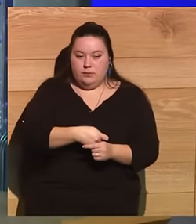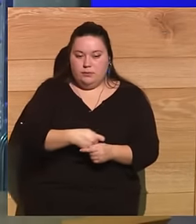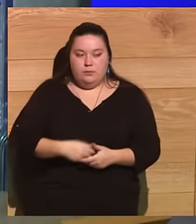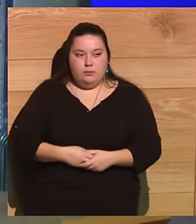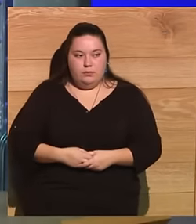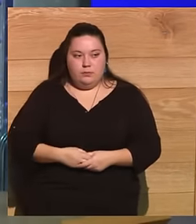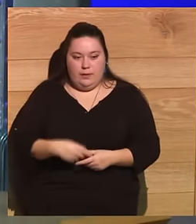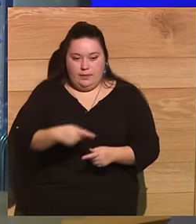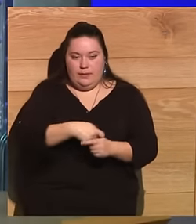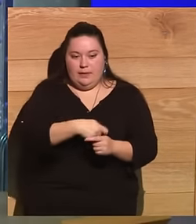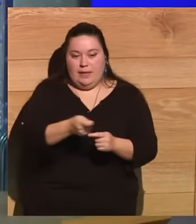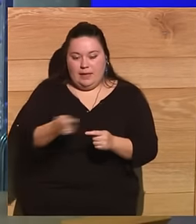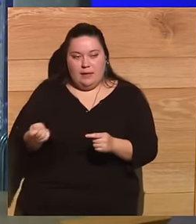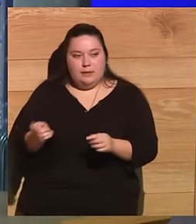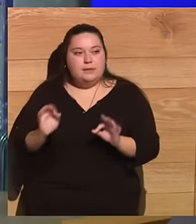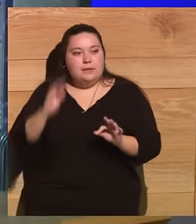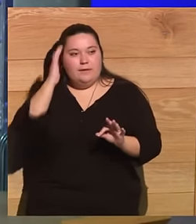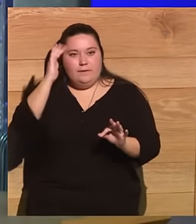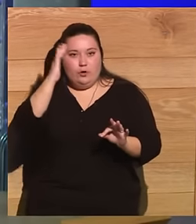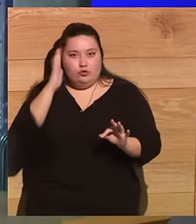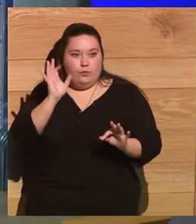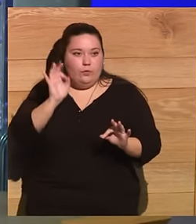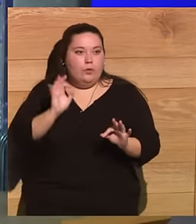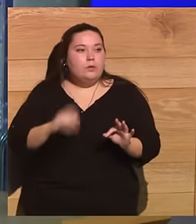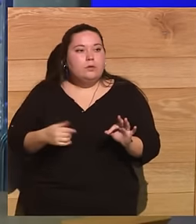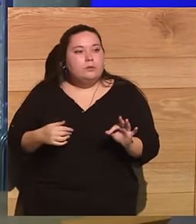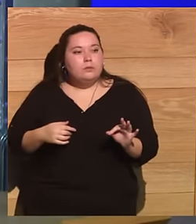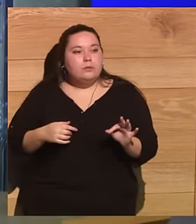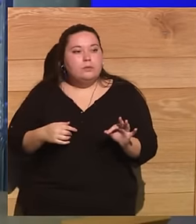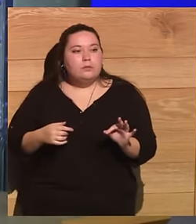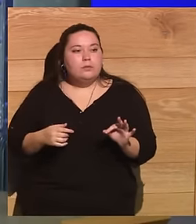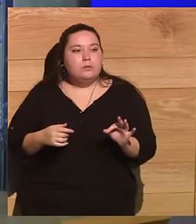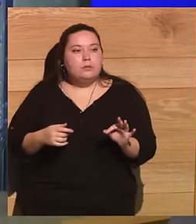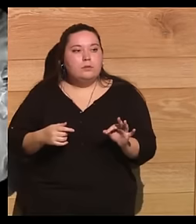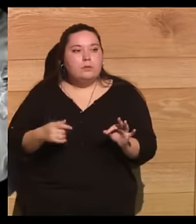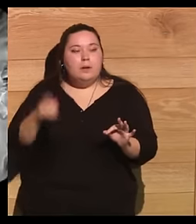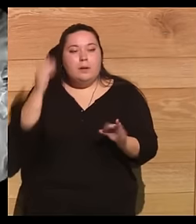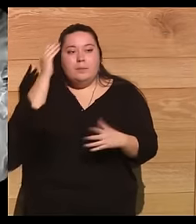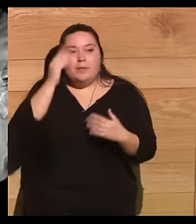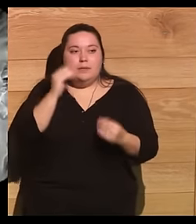pensaran que el pensamiento humano tenía que estar separado del cerebro como órgano.